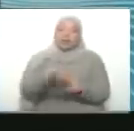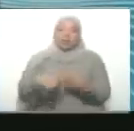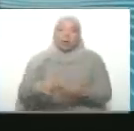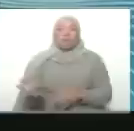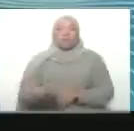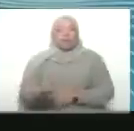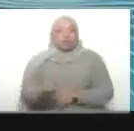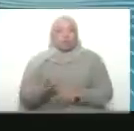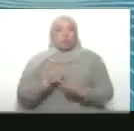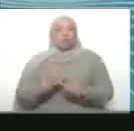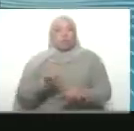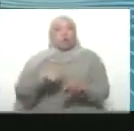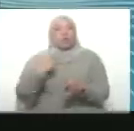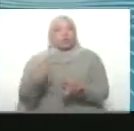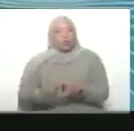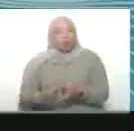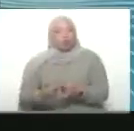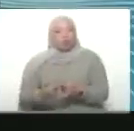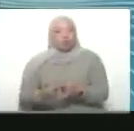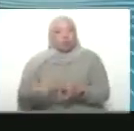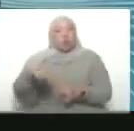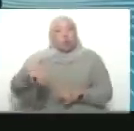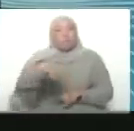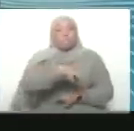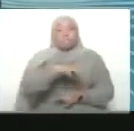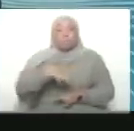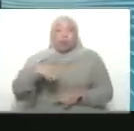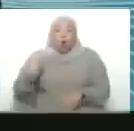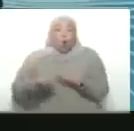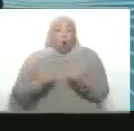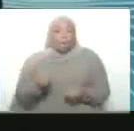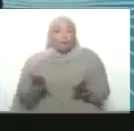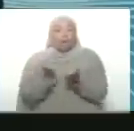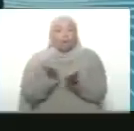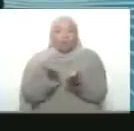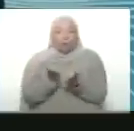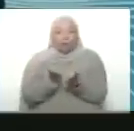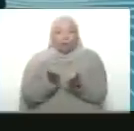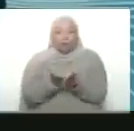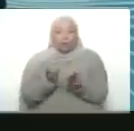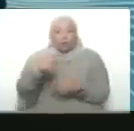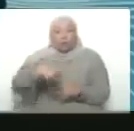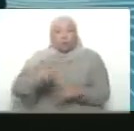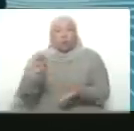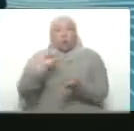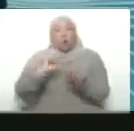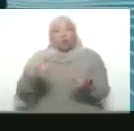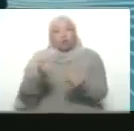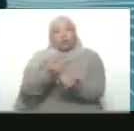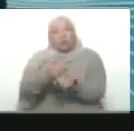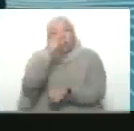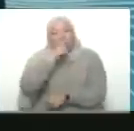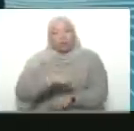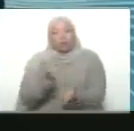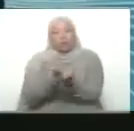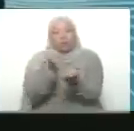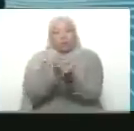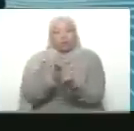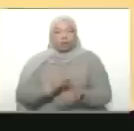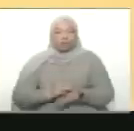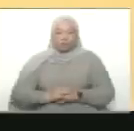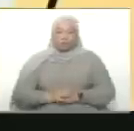el país y les mostramos entonces lo que ha ocurrido mostrándoles también un video de lo que ha sido este regreso a clases en este año